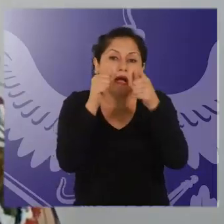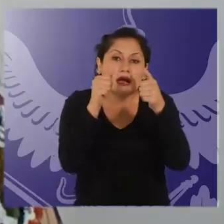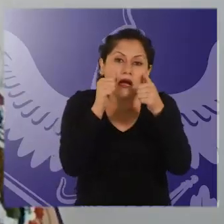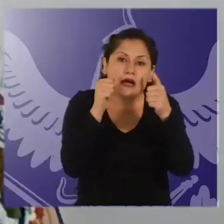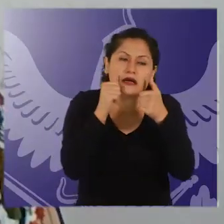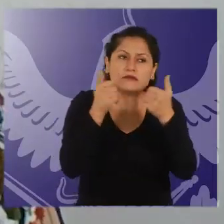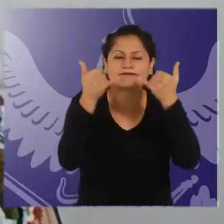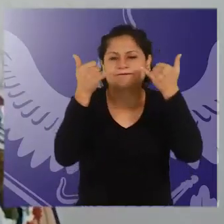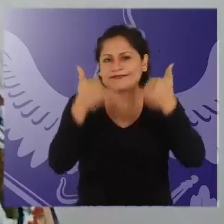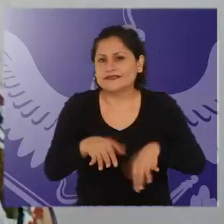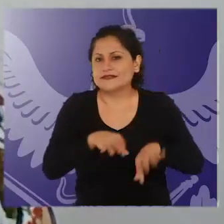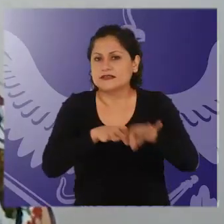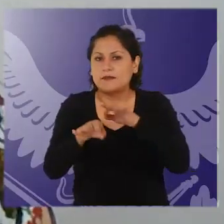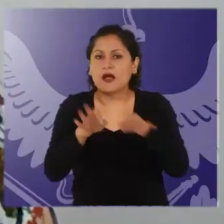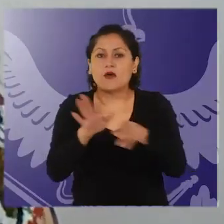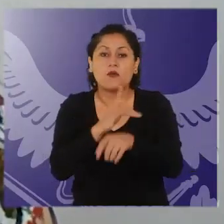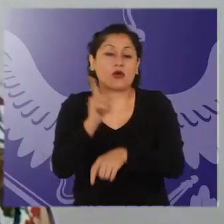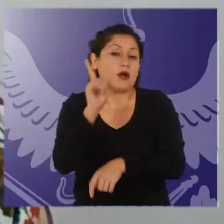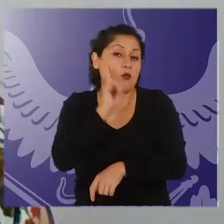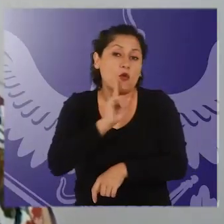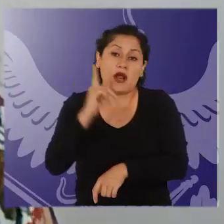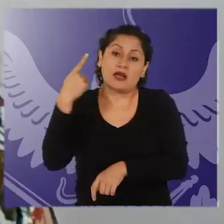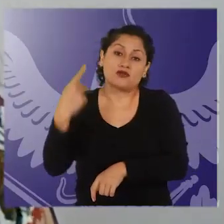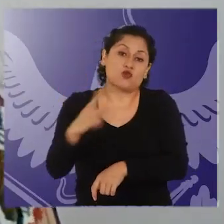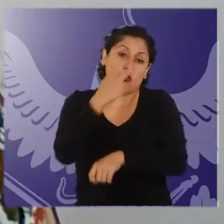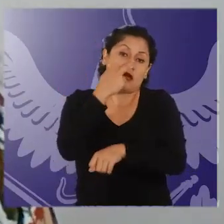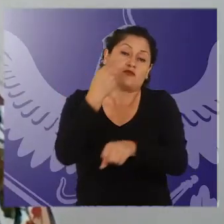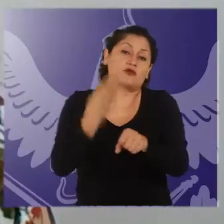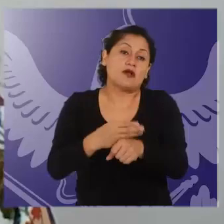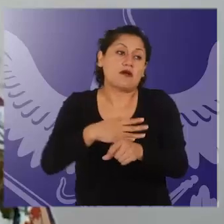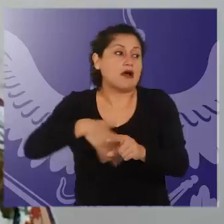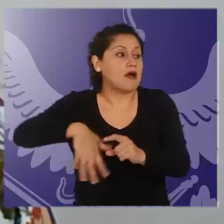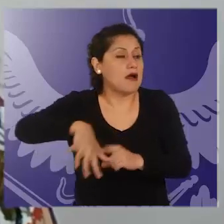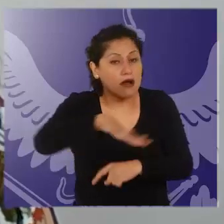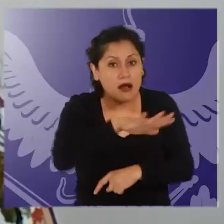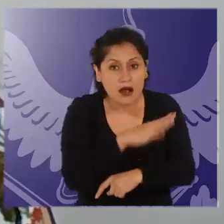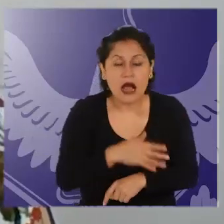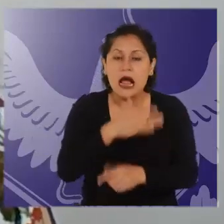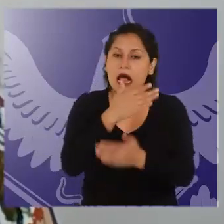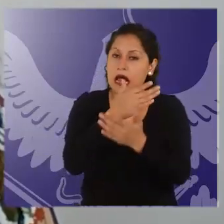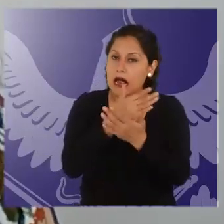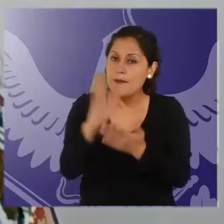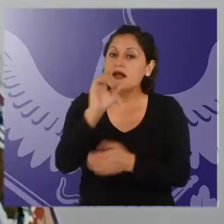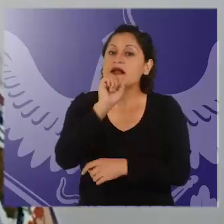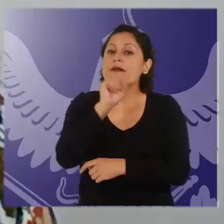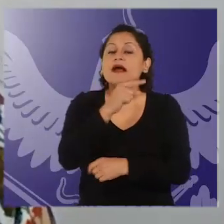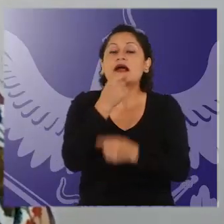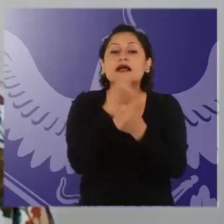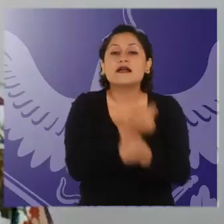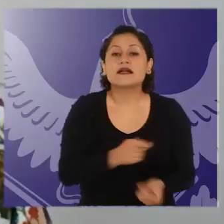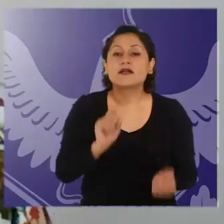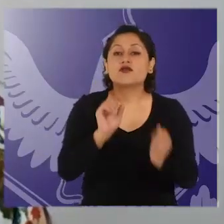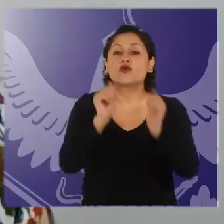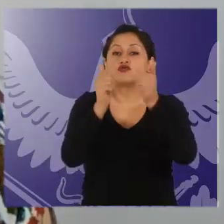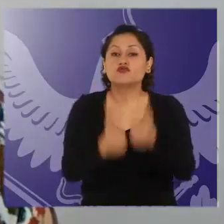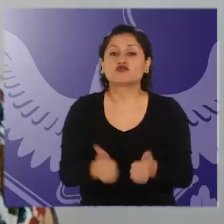el medio de subsistencia y aparte estar pendiente de los hijos que están en edad escolar en nuestros hogares y que, por